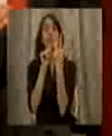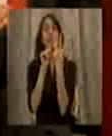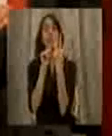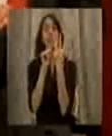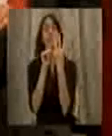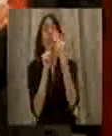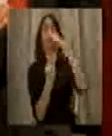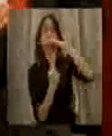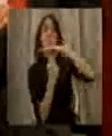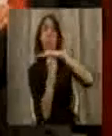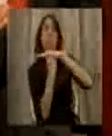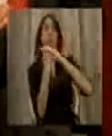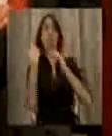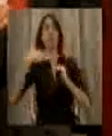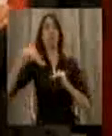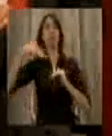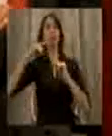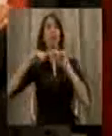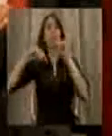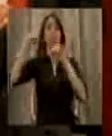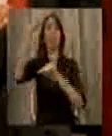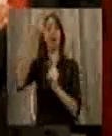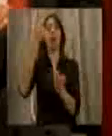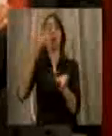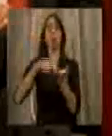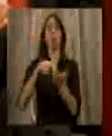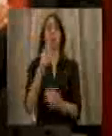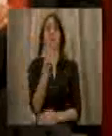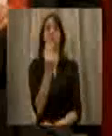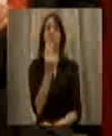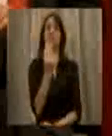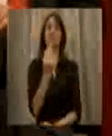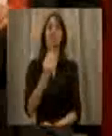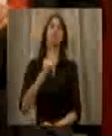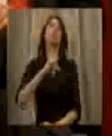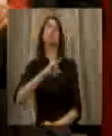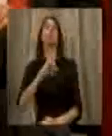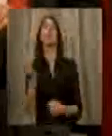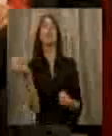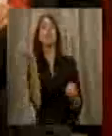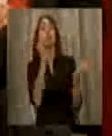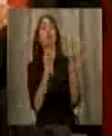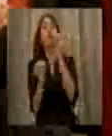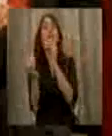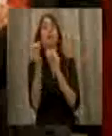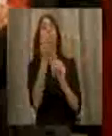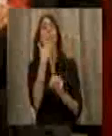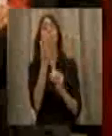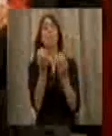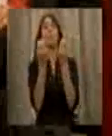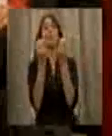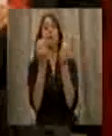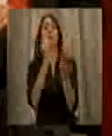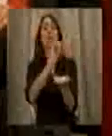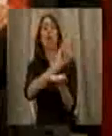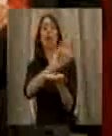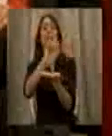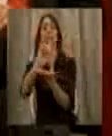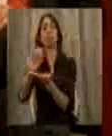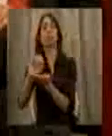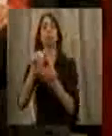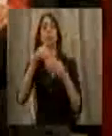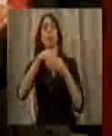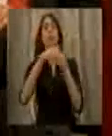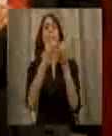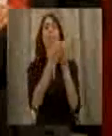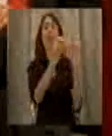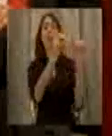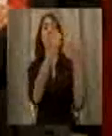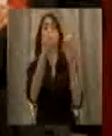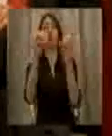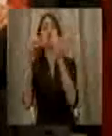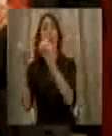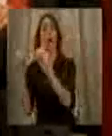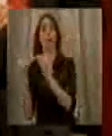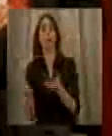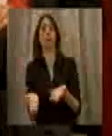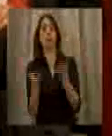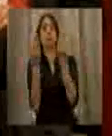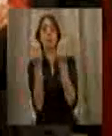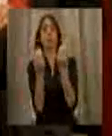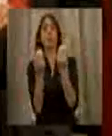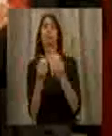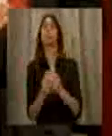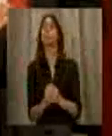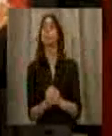Un tercer eje central para el año 2013 es seguir perfeccionando nuestras instituciones democráticas,